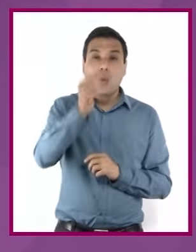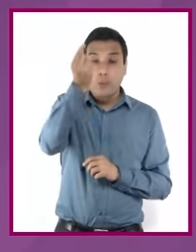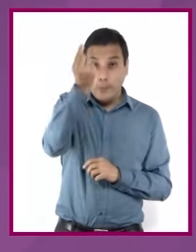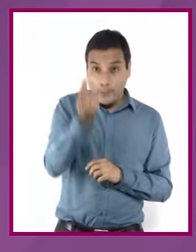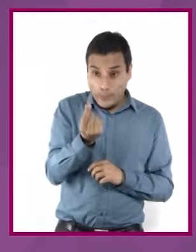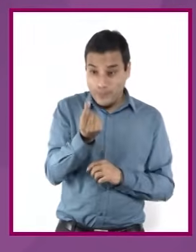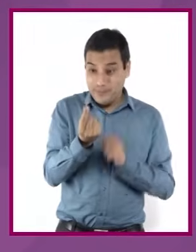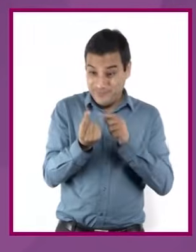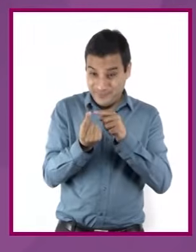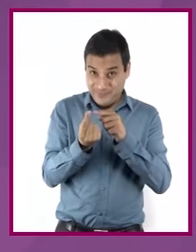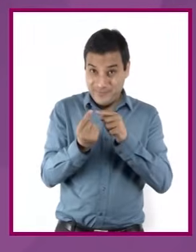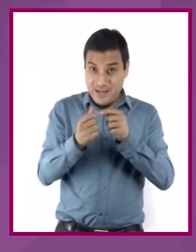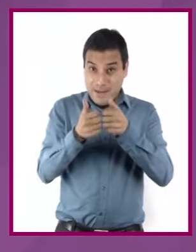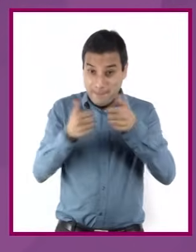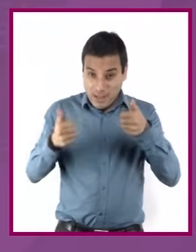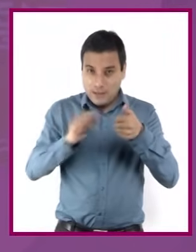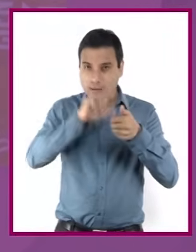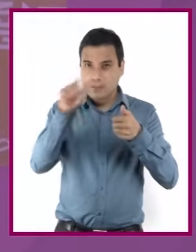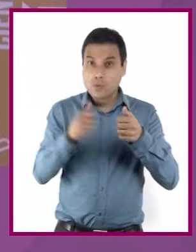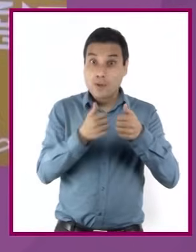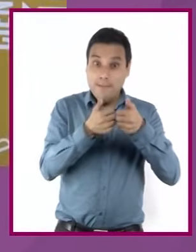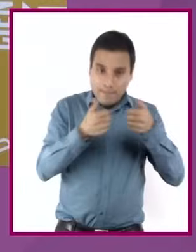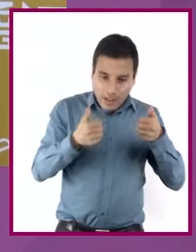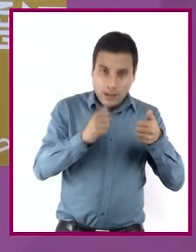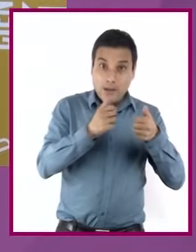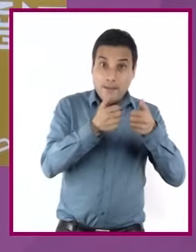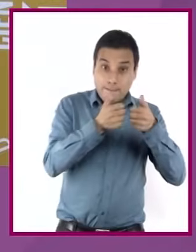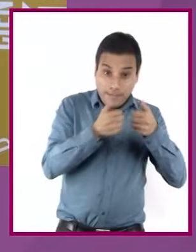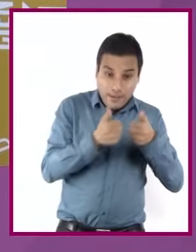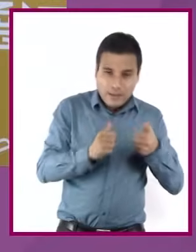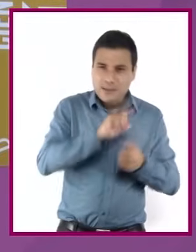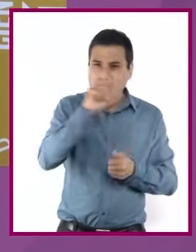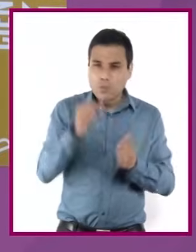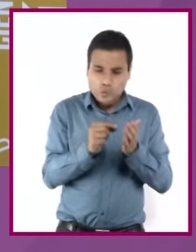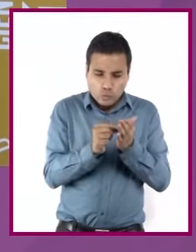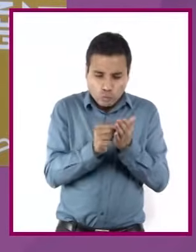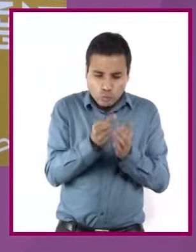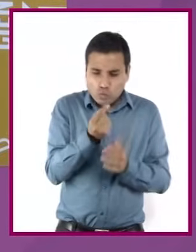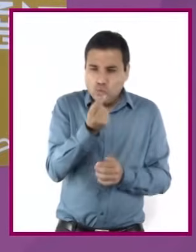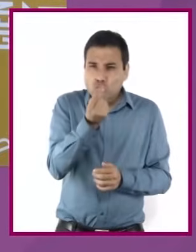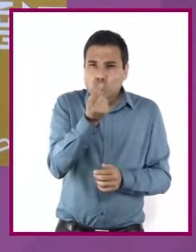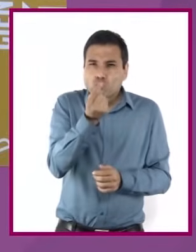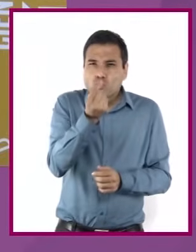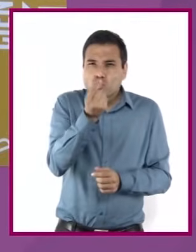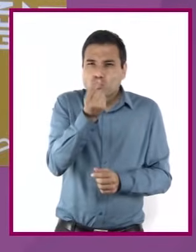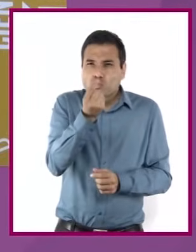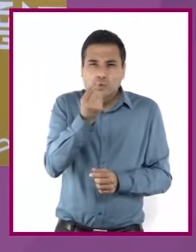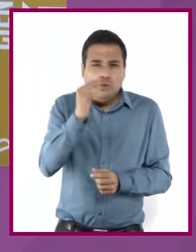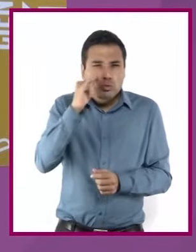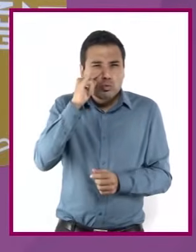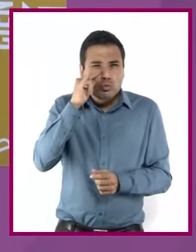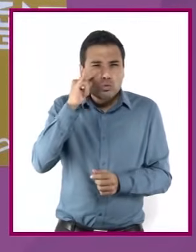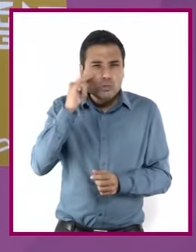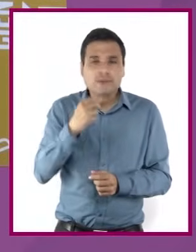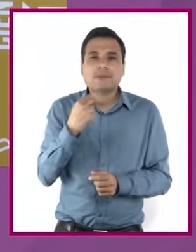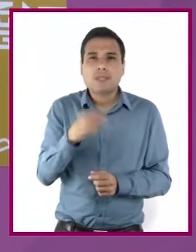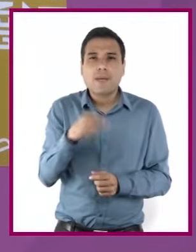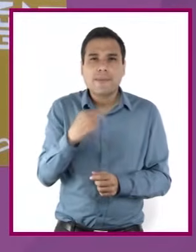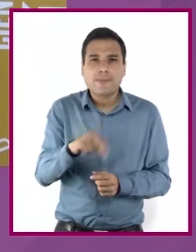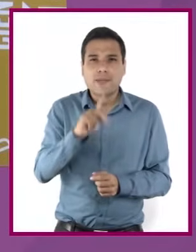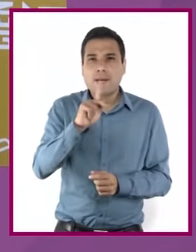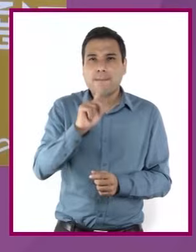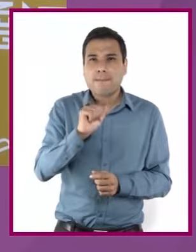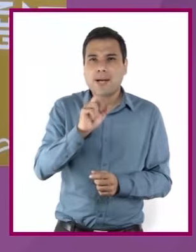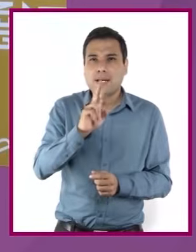que se obtenga un pedazo muy pequeño, sólido e indivisible, al que llamó partícula o corpúsculo.